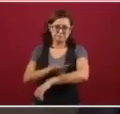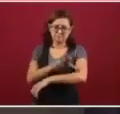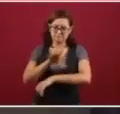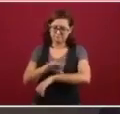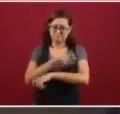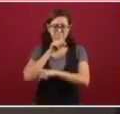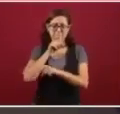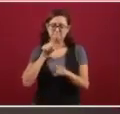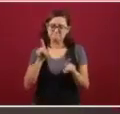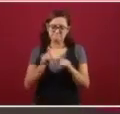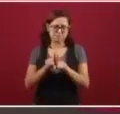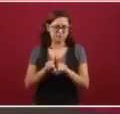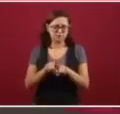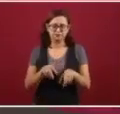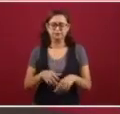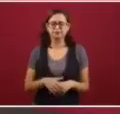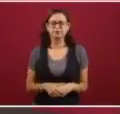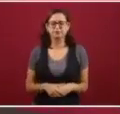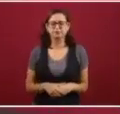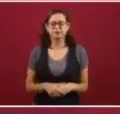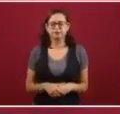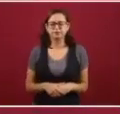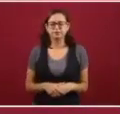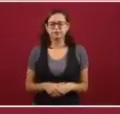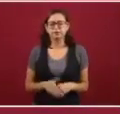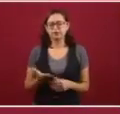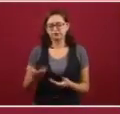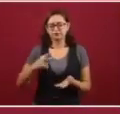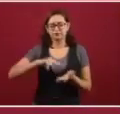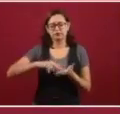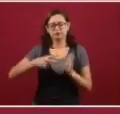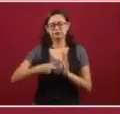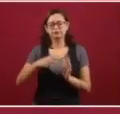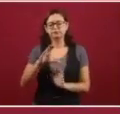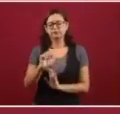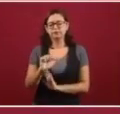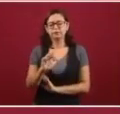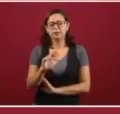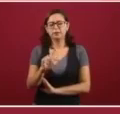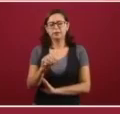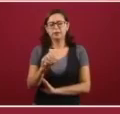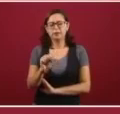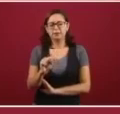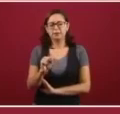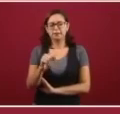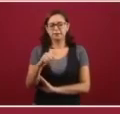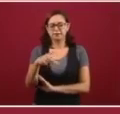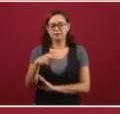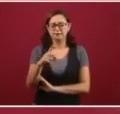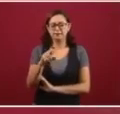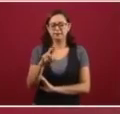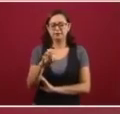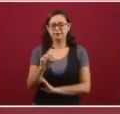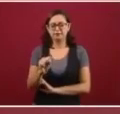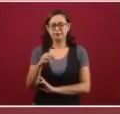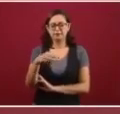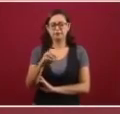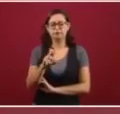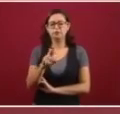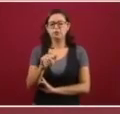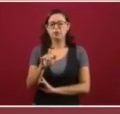Entonces, le pedimos al ingeniero Carlos Andrés Morales Mar, que es el